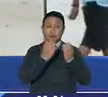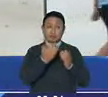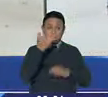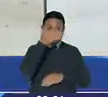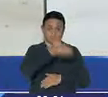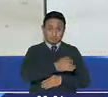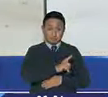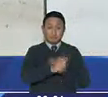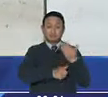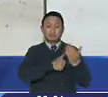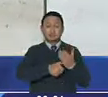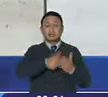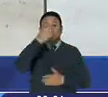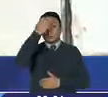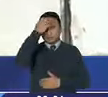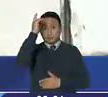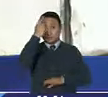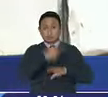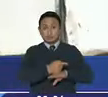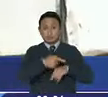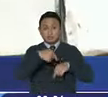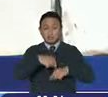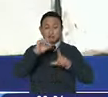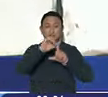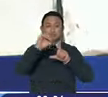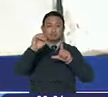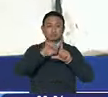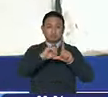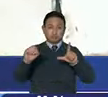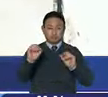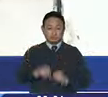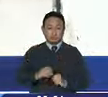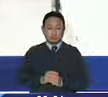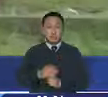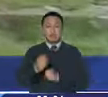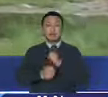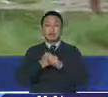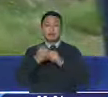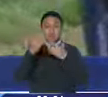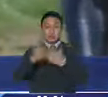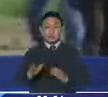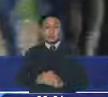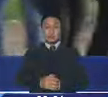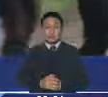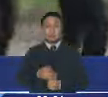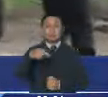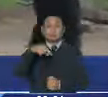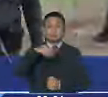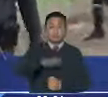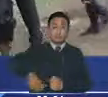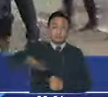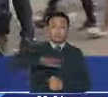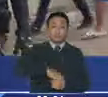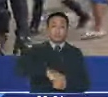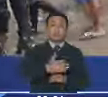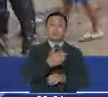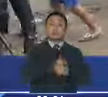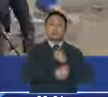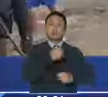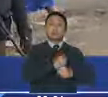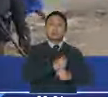de Educación dispuso que sean virtuales hasta que concluya el periodo. Crece el miedo en este distrito, pues el año pasado